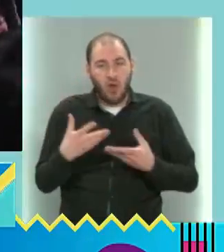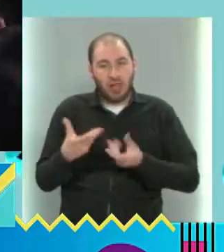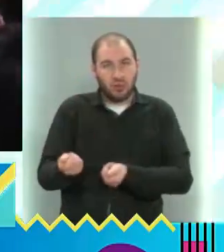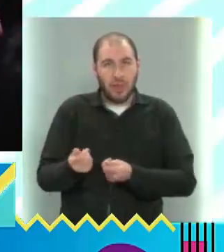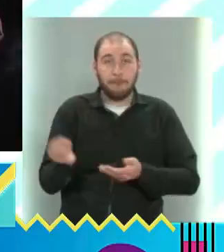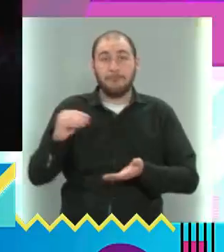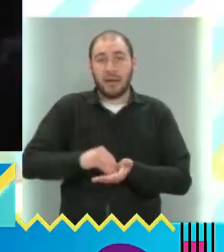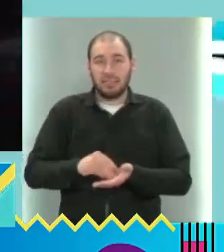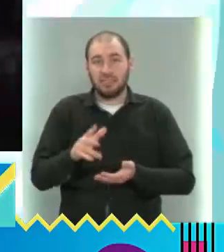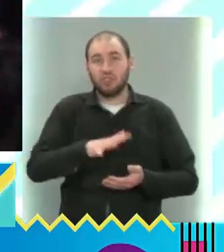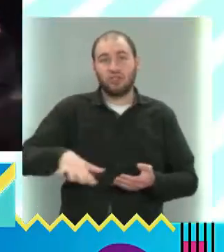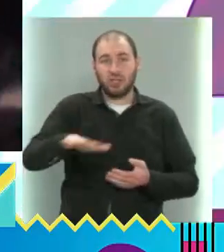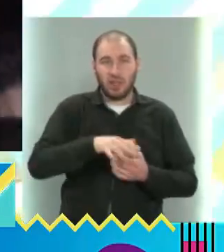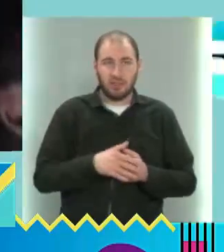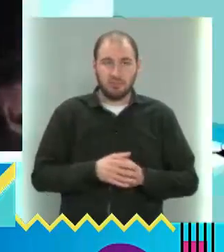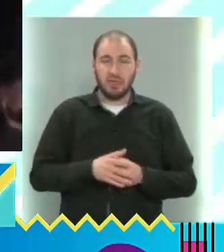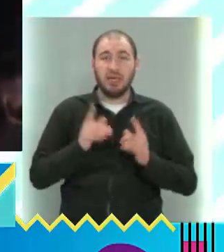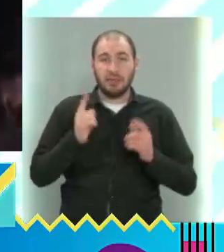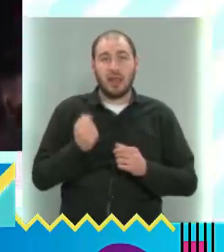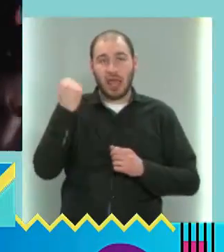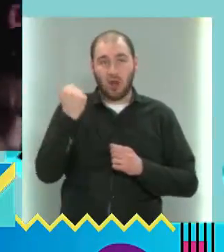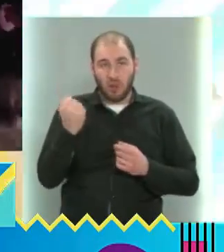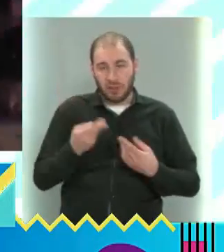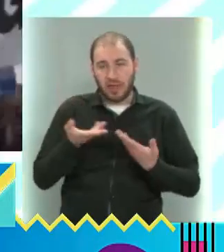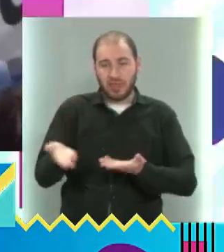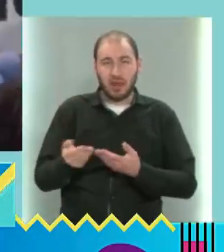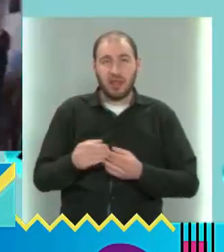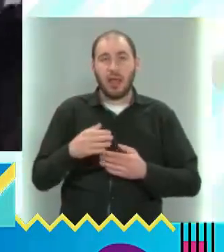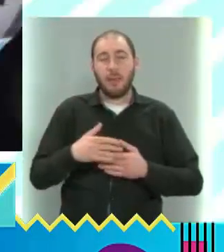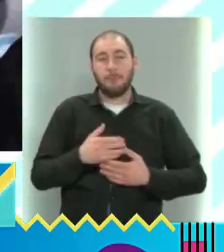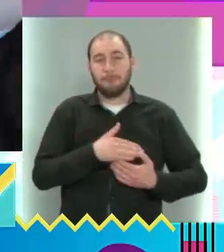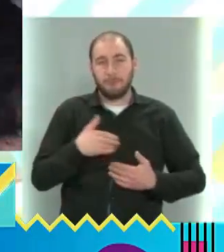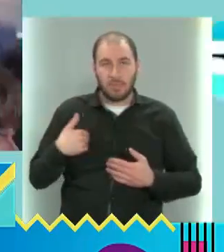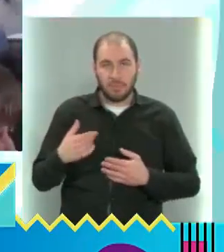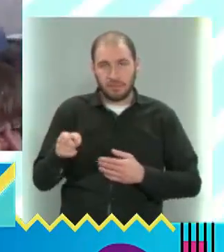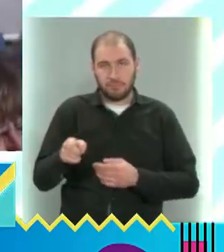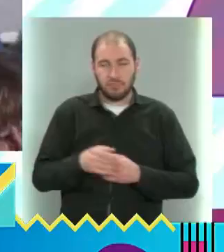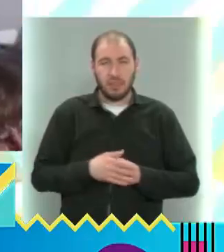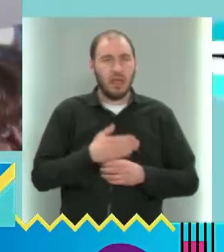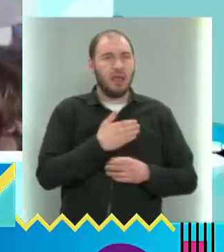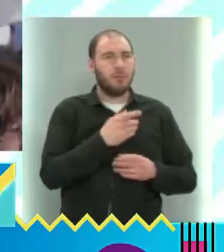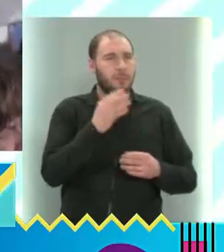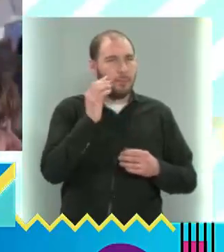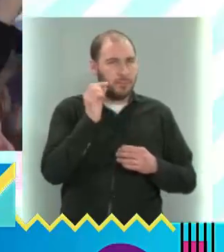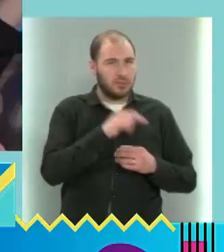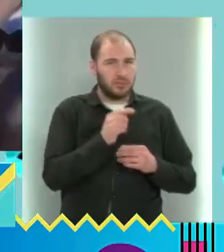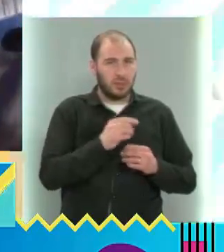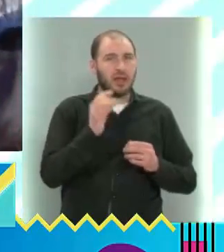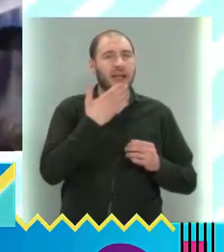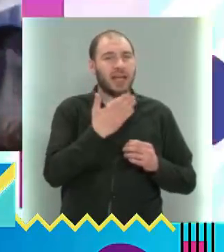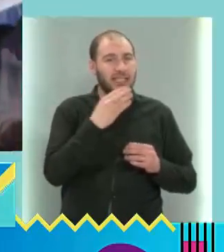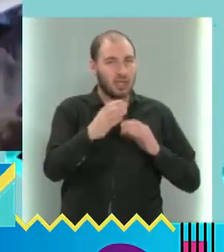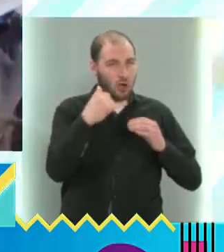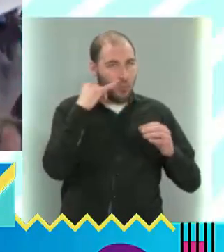psicológicamente, sino también socialmente y económicamente la maternidad vulnerable. Fernando, le agradecemos